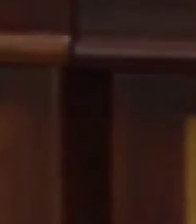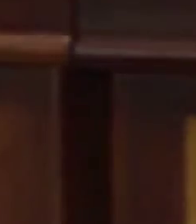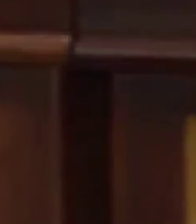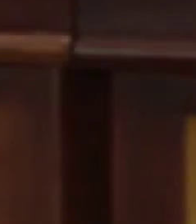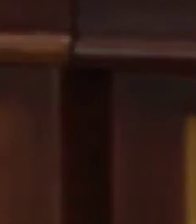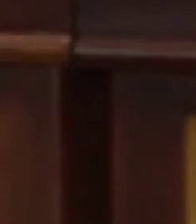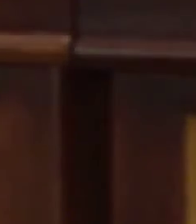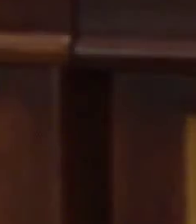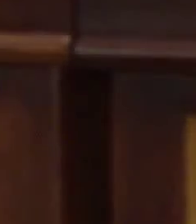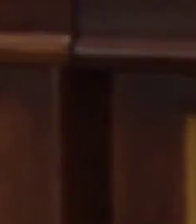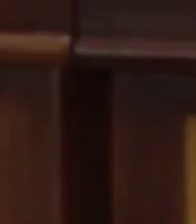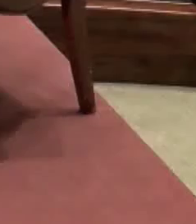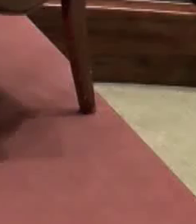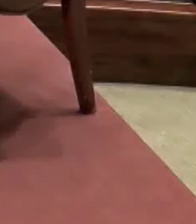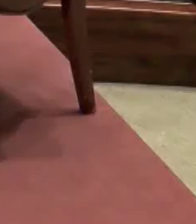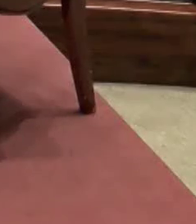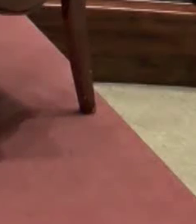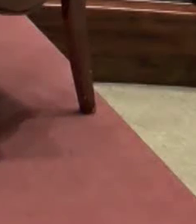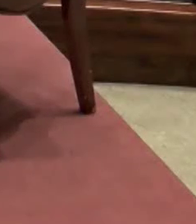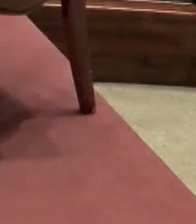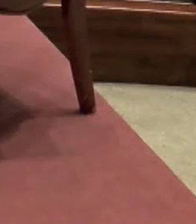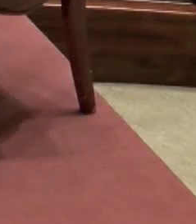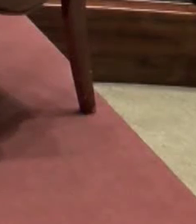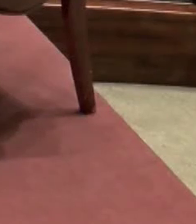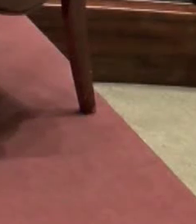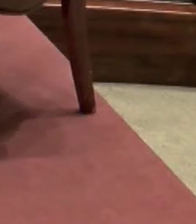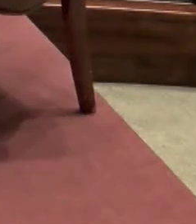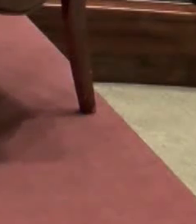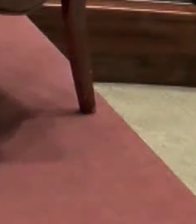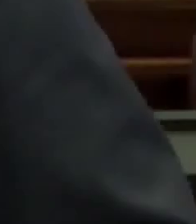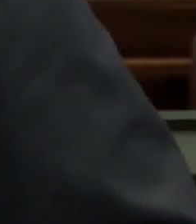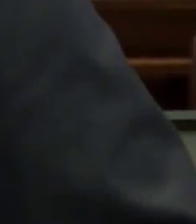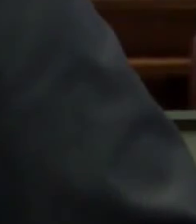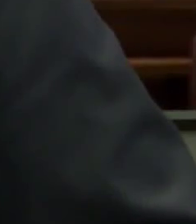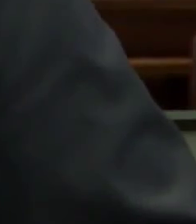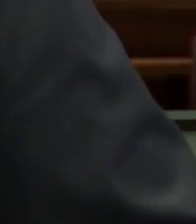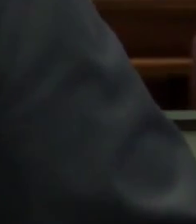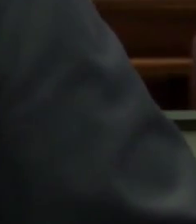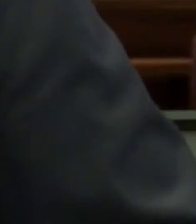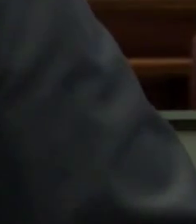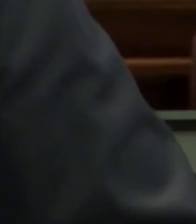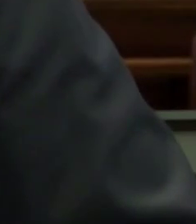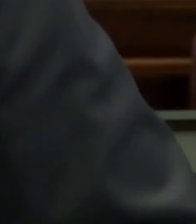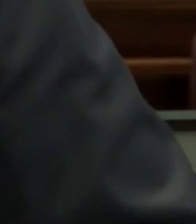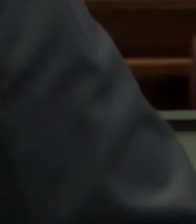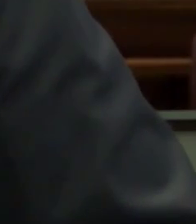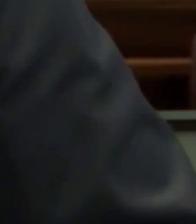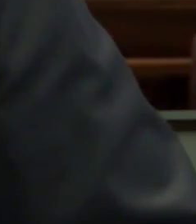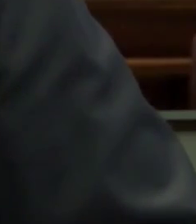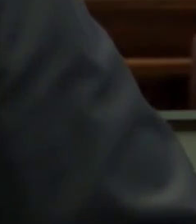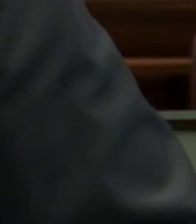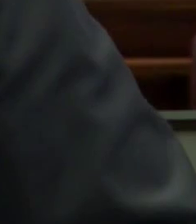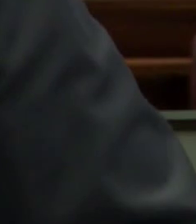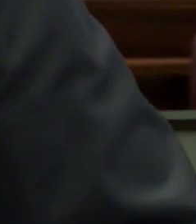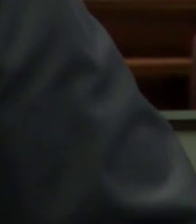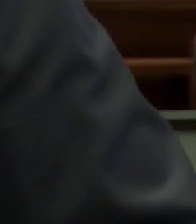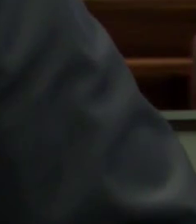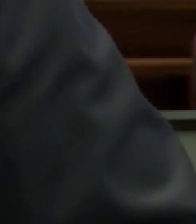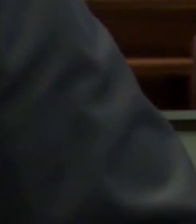sobre los cuales estaríamos haciendo la consulta asambleísta gracias por jimena ponceleón vicepresidenta de la comisión legislativa de